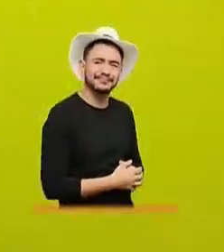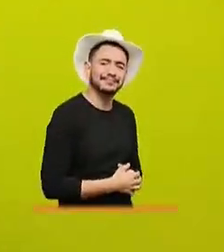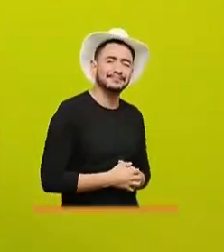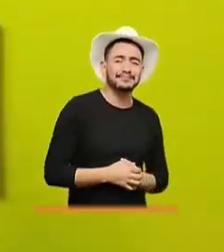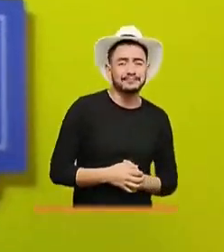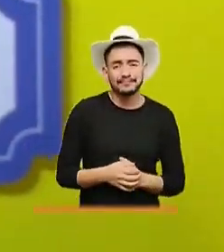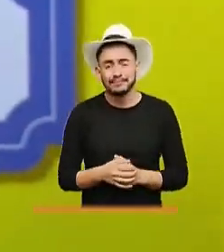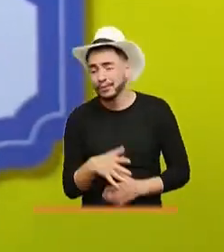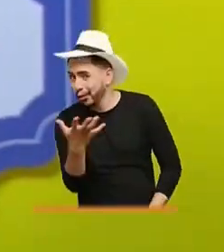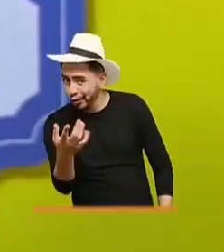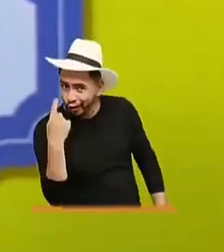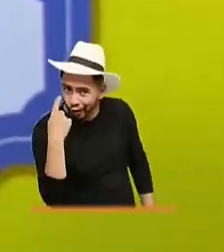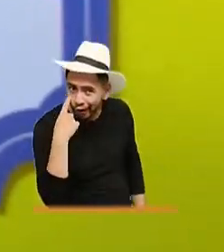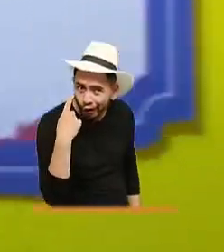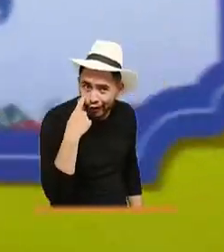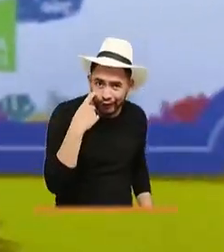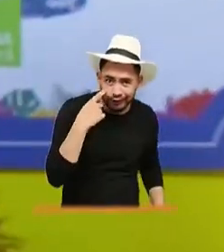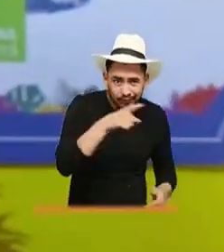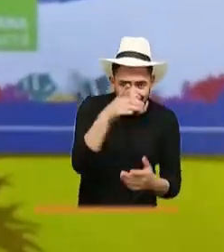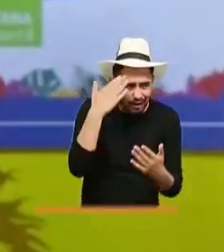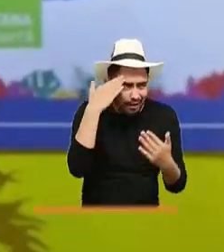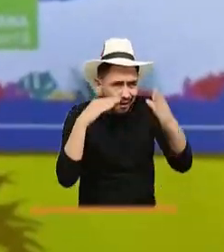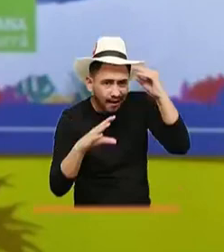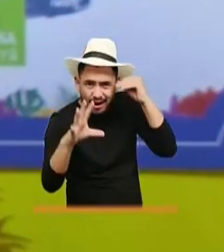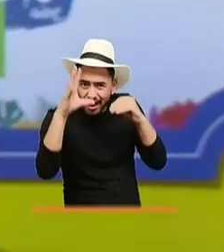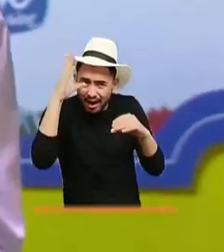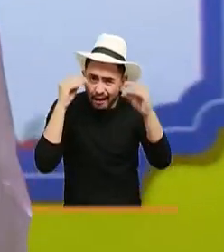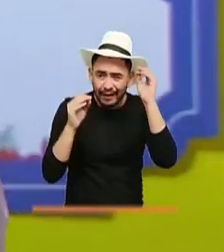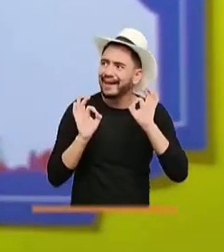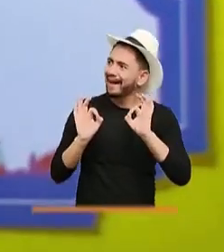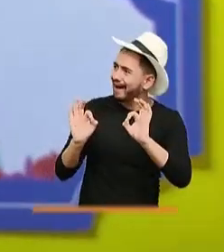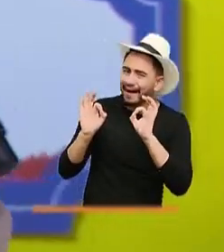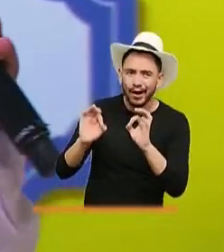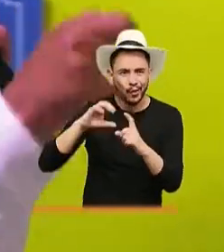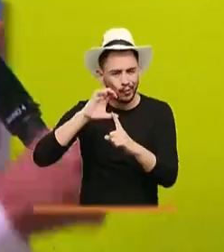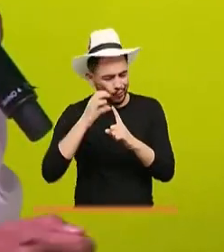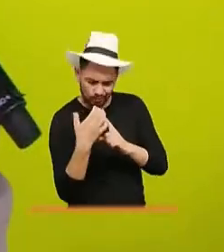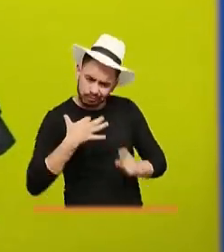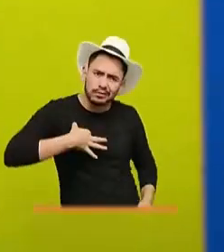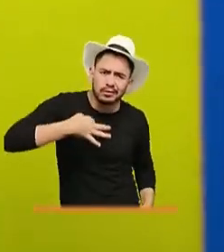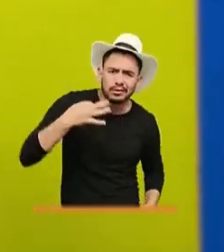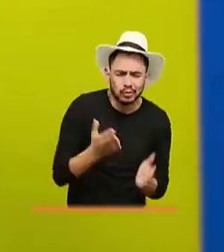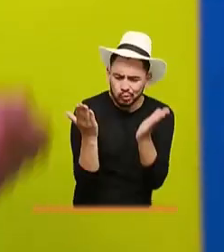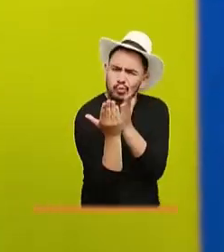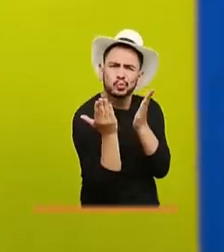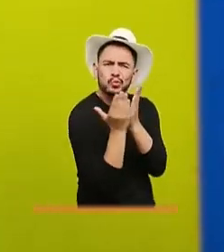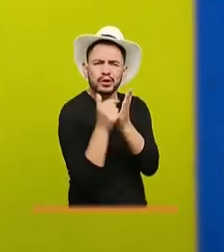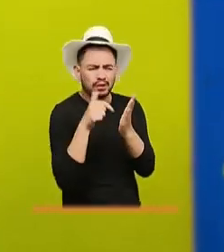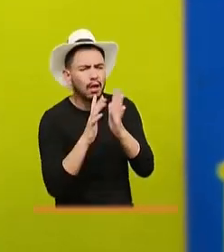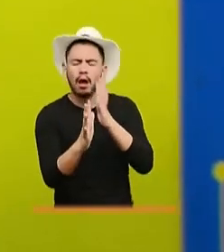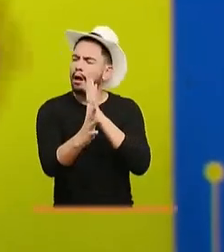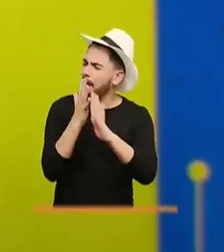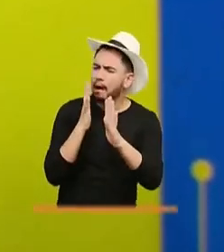Acuérdese que en la escuela donde inculcan la cultura, antes de entregarte un